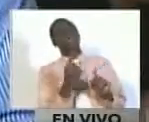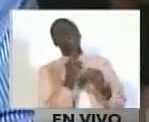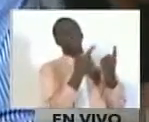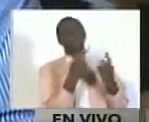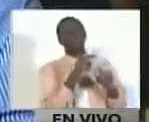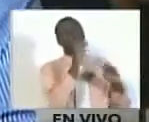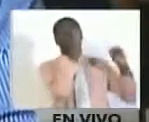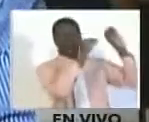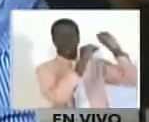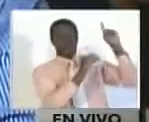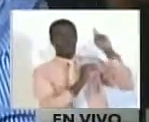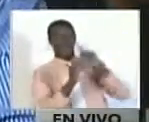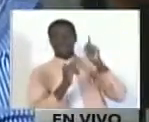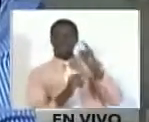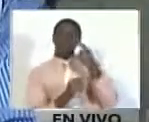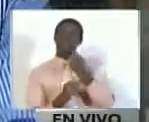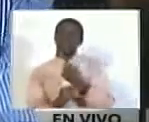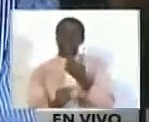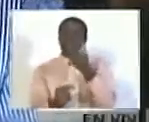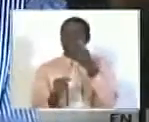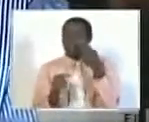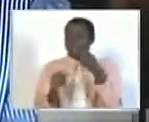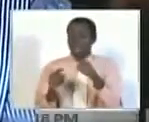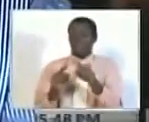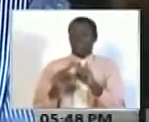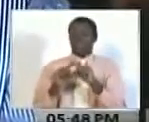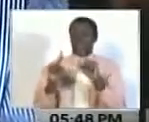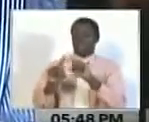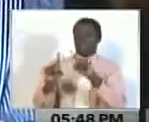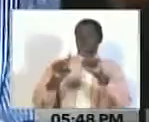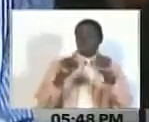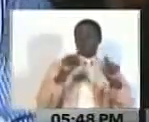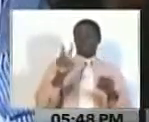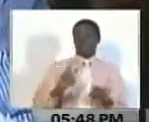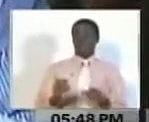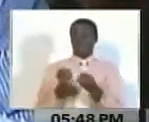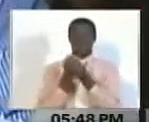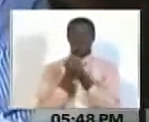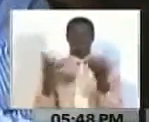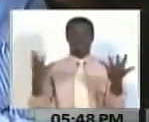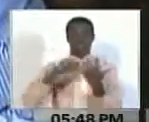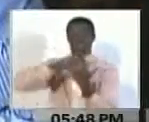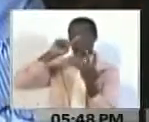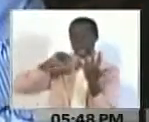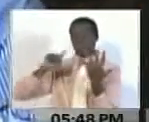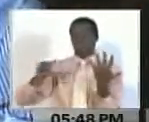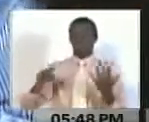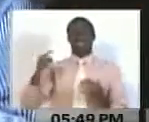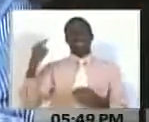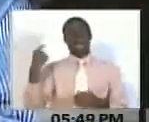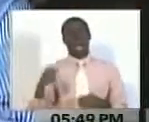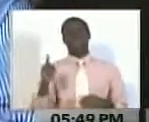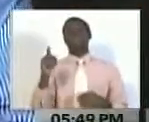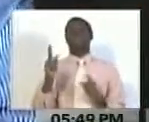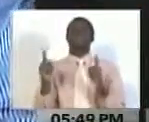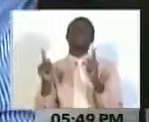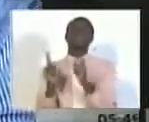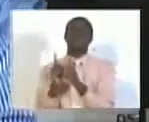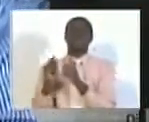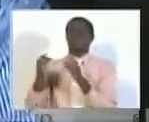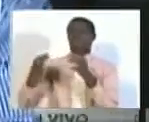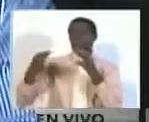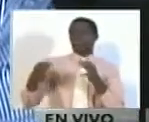venido. Muchos de ellos se han asombrado primero de la diversidad que hay en este país, que hoy van a ver desde una de las obras magnas de la